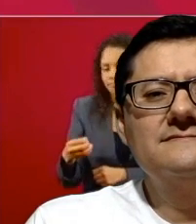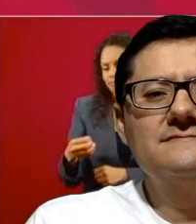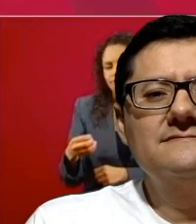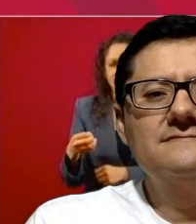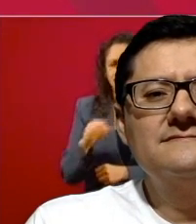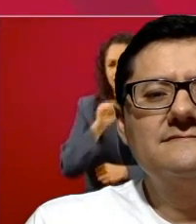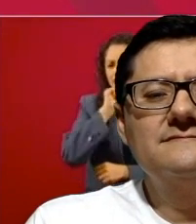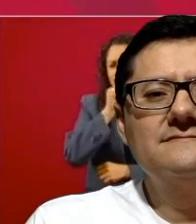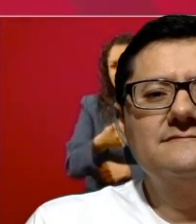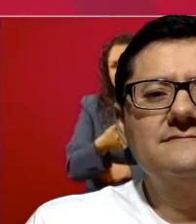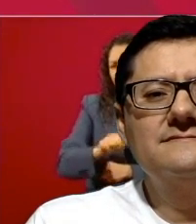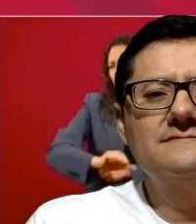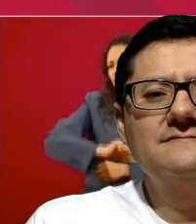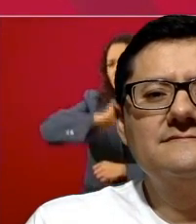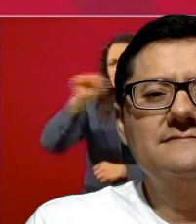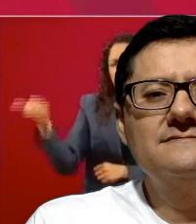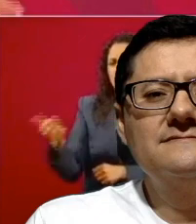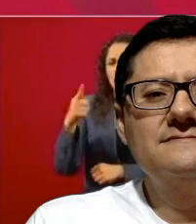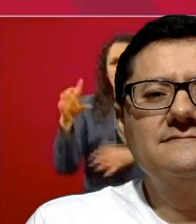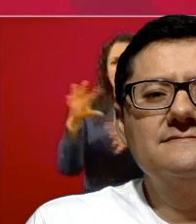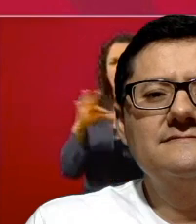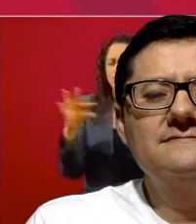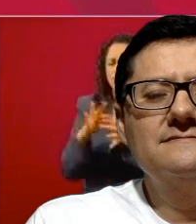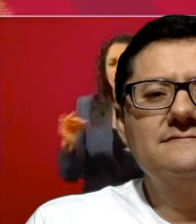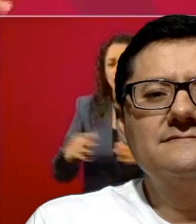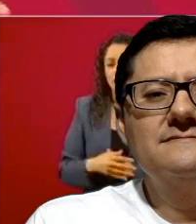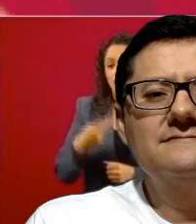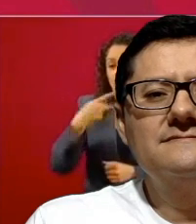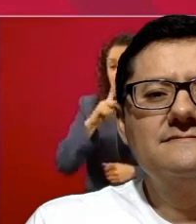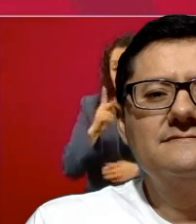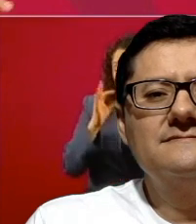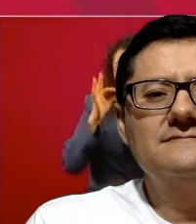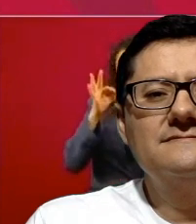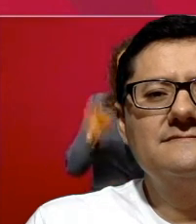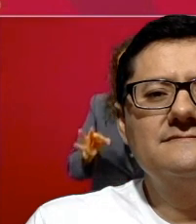de otro tipo. O sea, en lo público